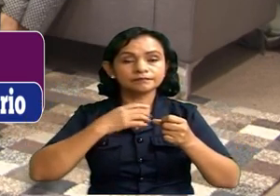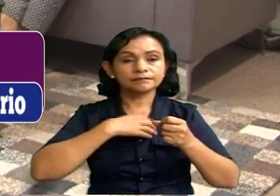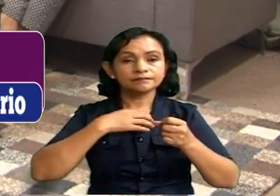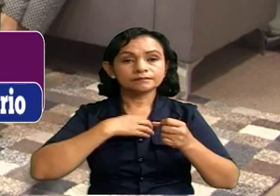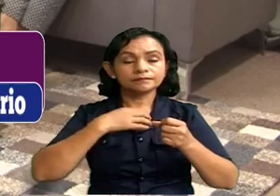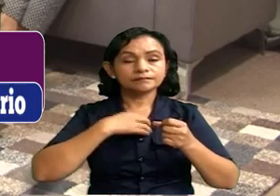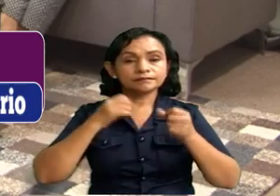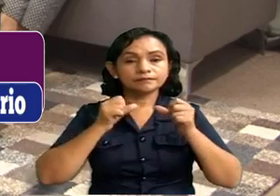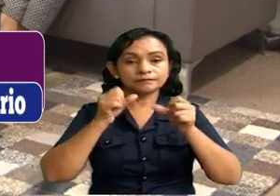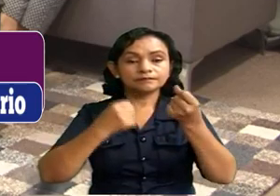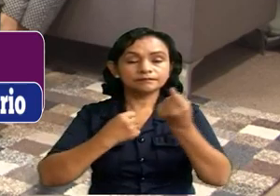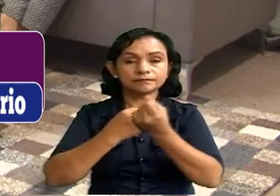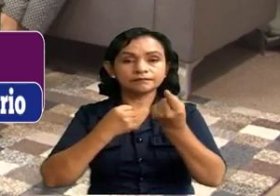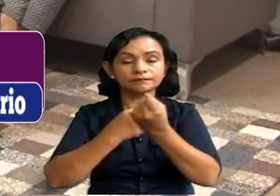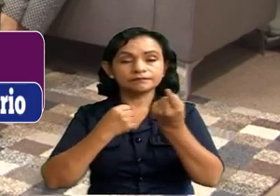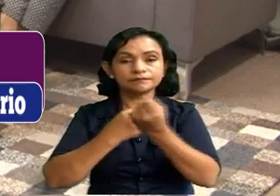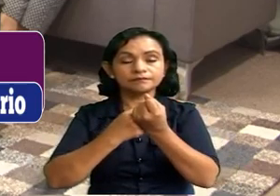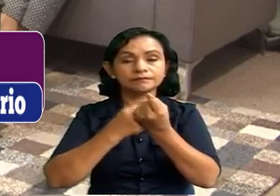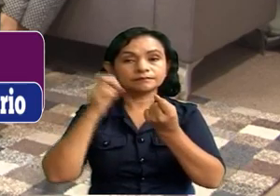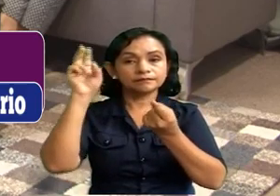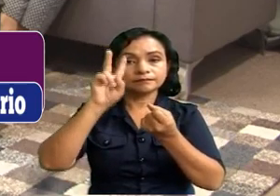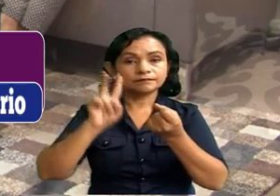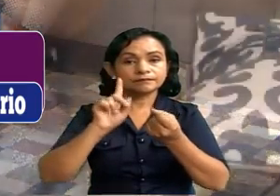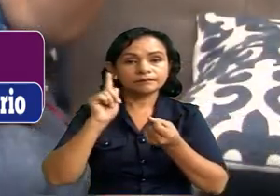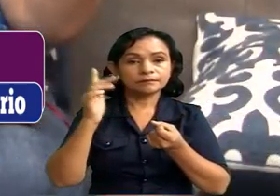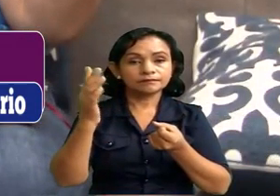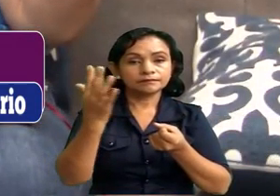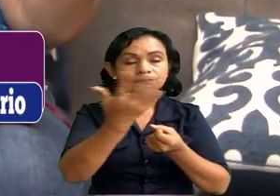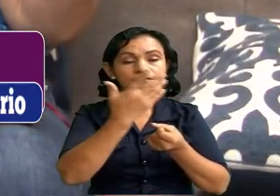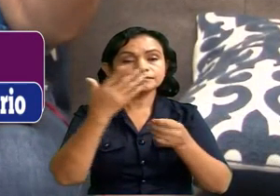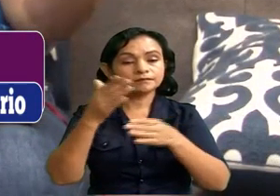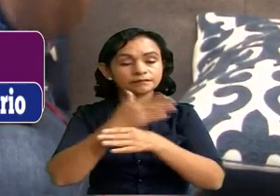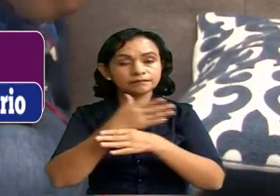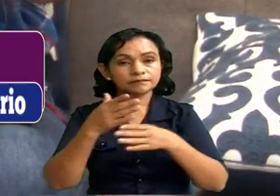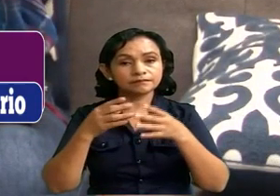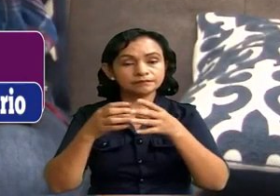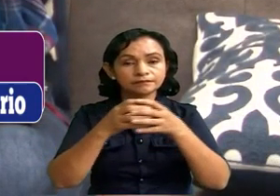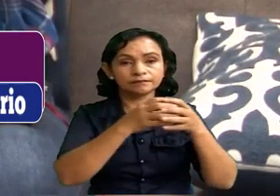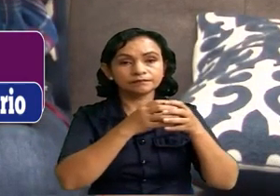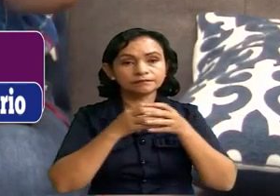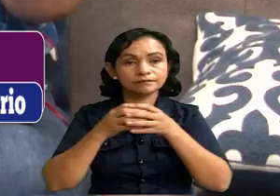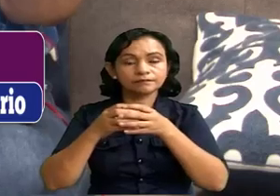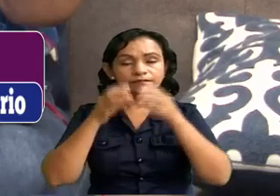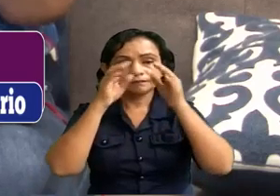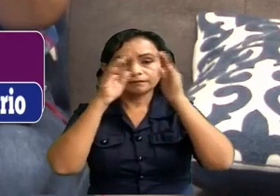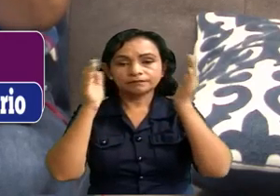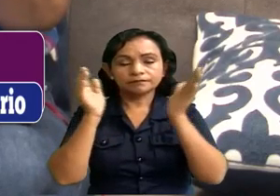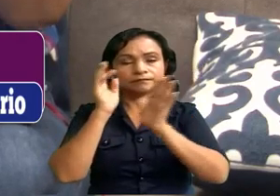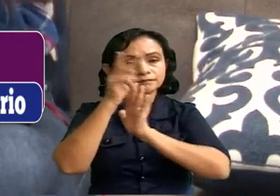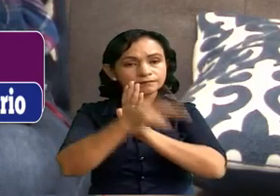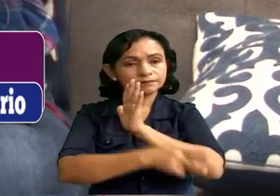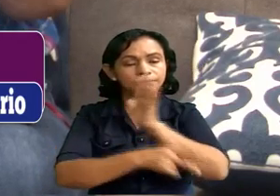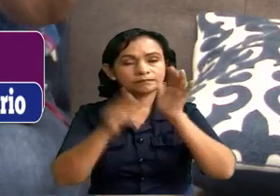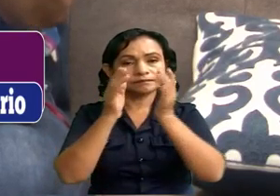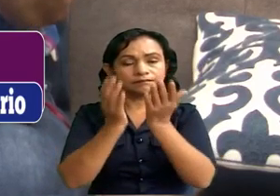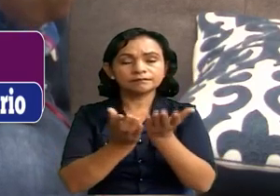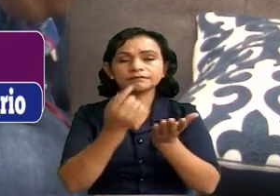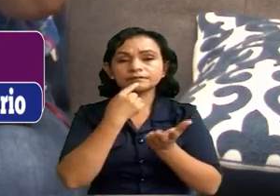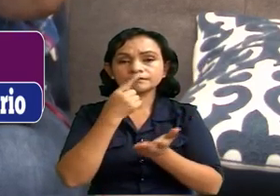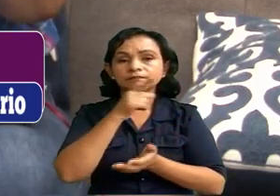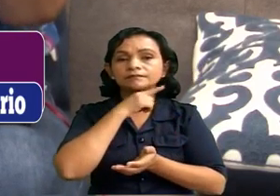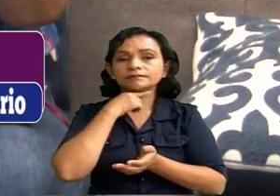revolución y respaldando a la revolución bolivariana en todos los espacios de integración a nivel del mundo, diciendo la verdad